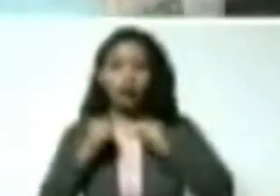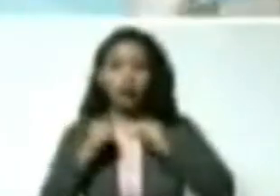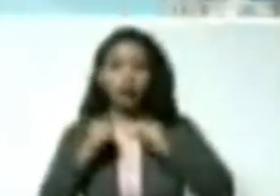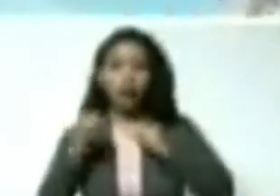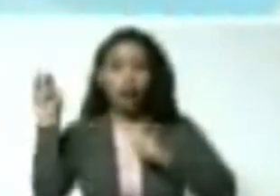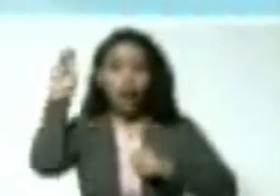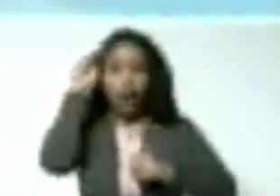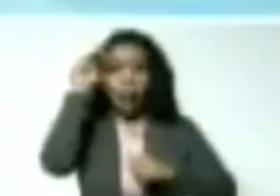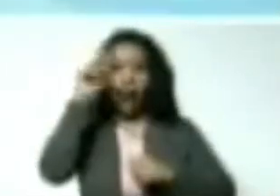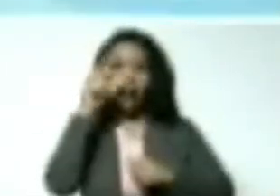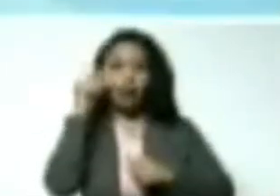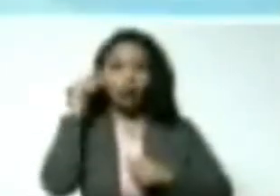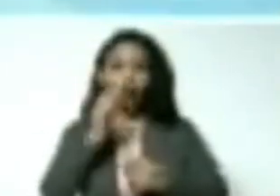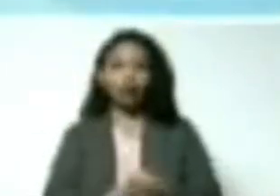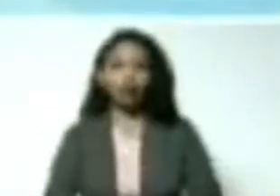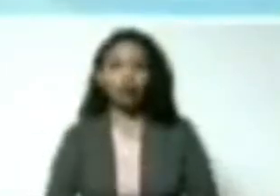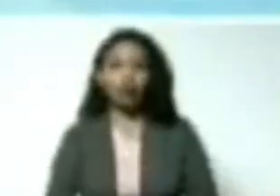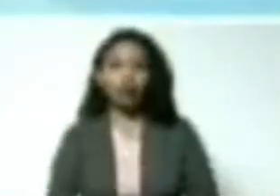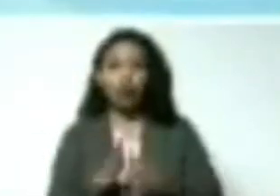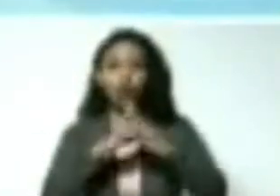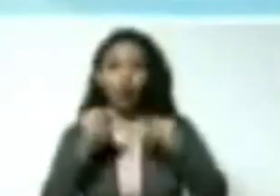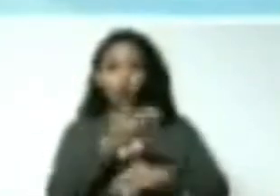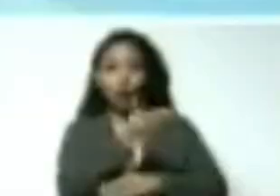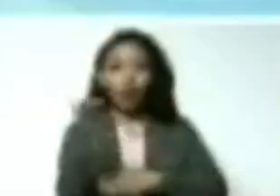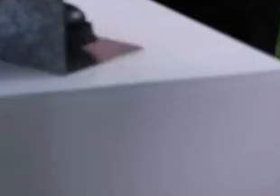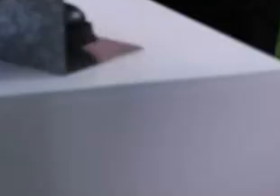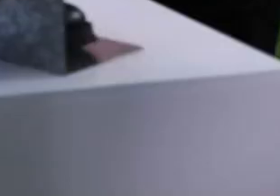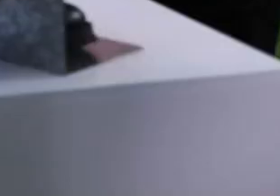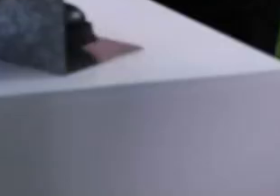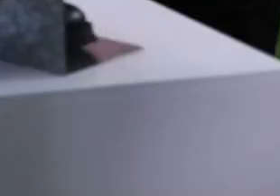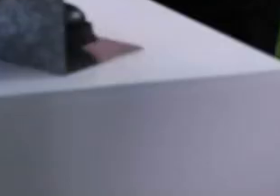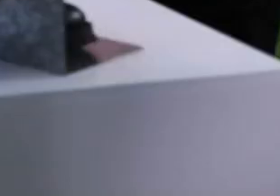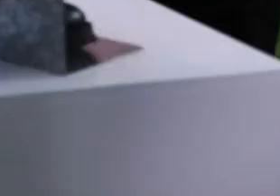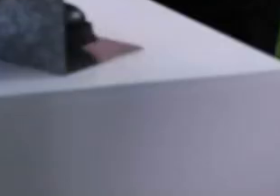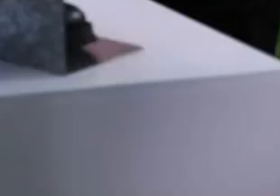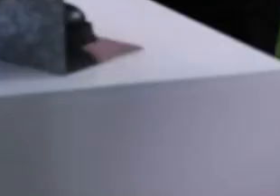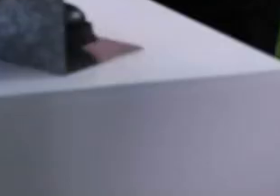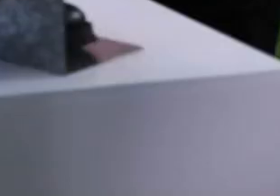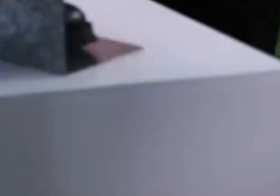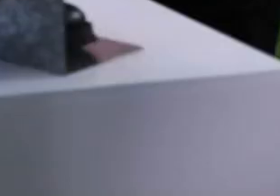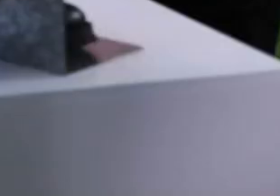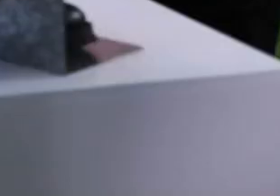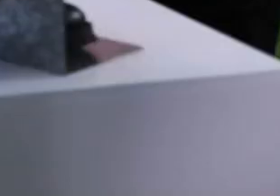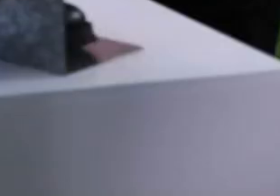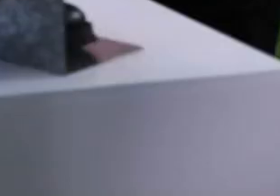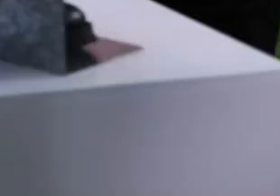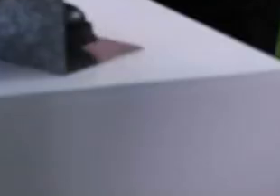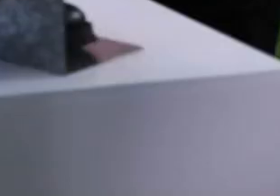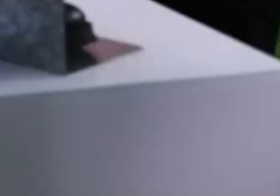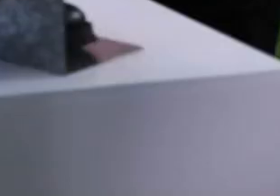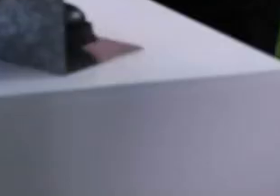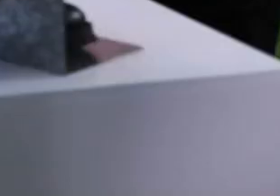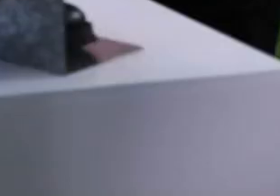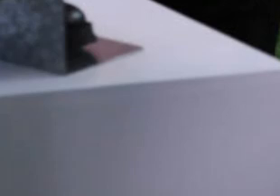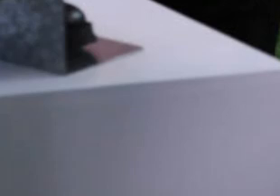las maestras y a los maestros, todo. Para ustedes, todo. Bien, ¿cómo les parece? Ahí